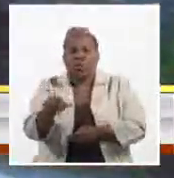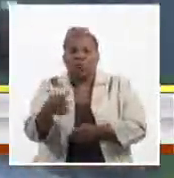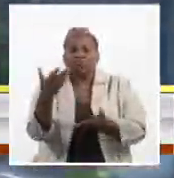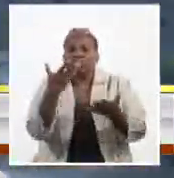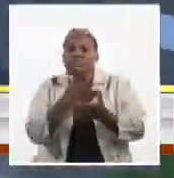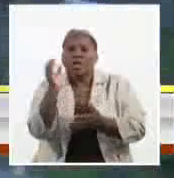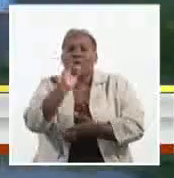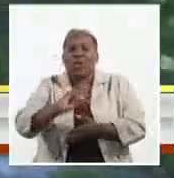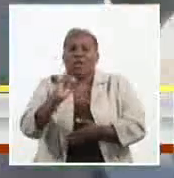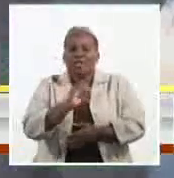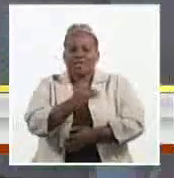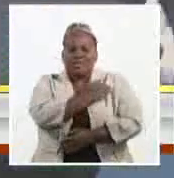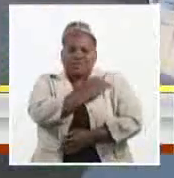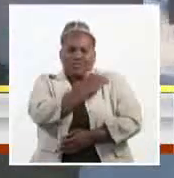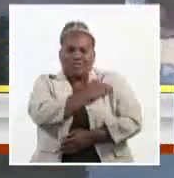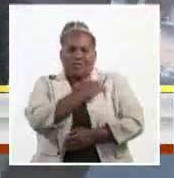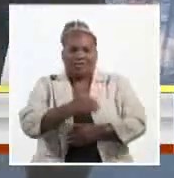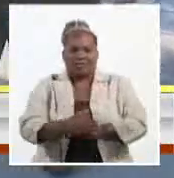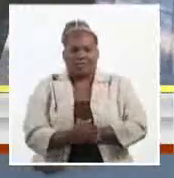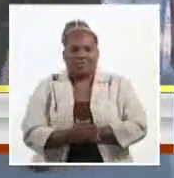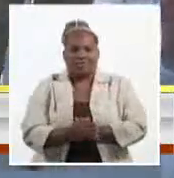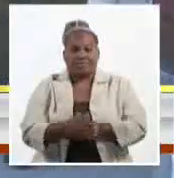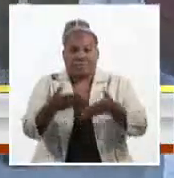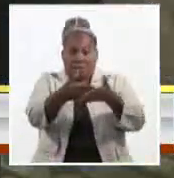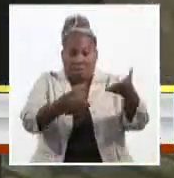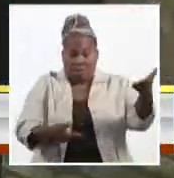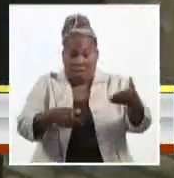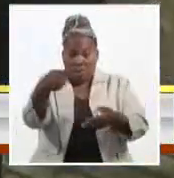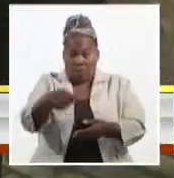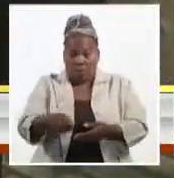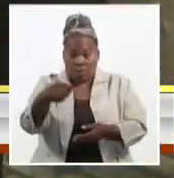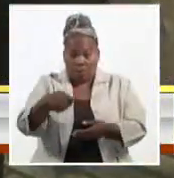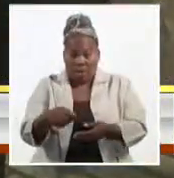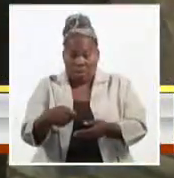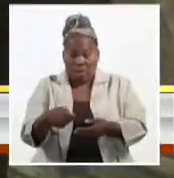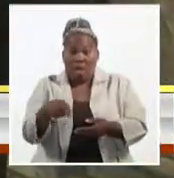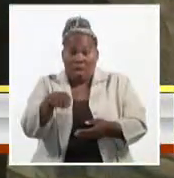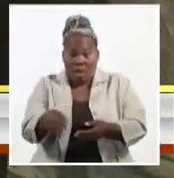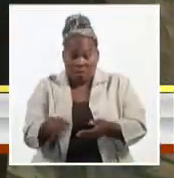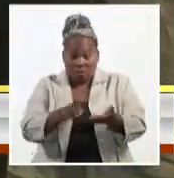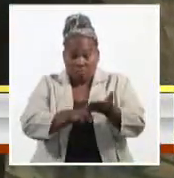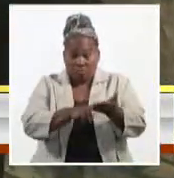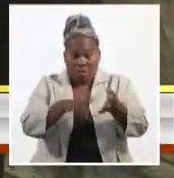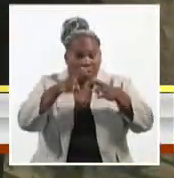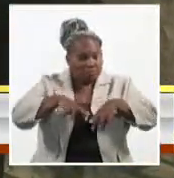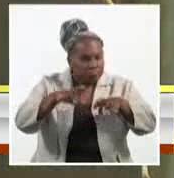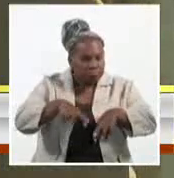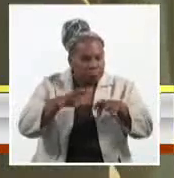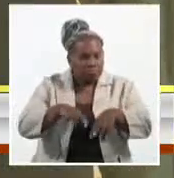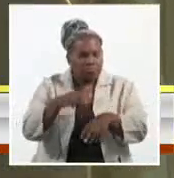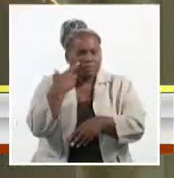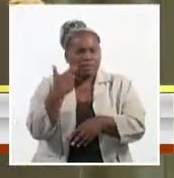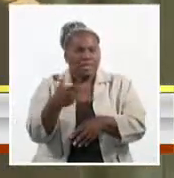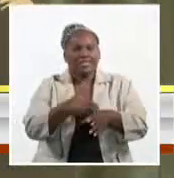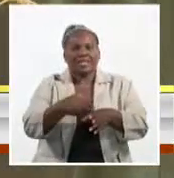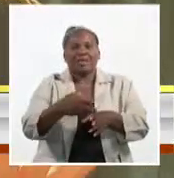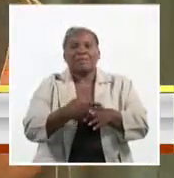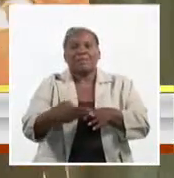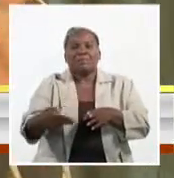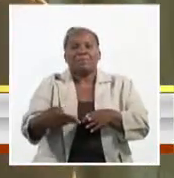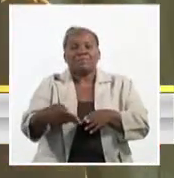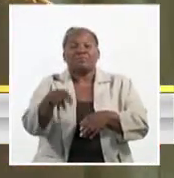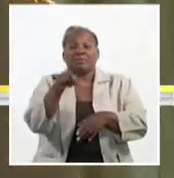Fuerzas Armadas Revolucionarias. El dictamen del jurado, integrado por prestigiosos investigadores del Instituto de Historia de Cuba, avaló que la